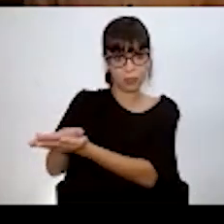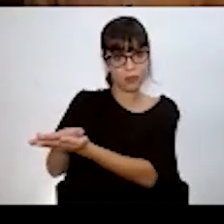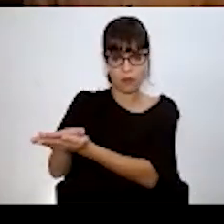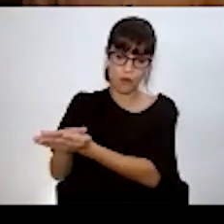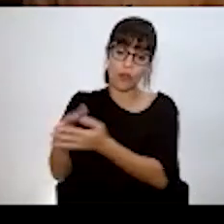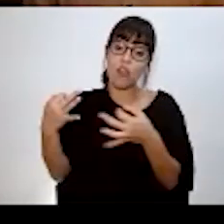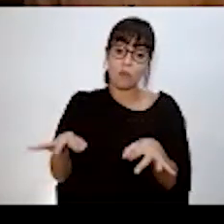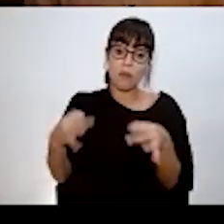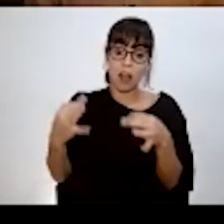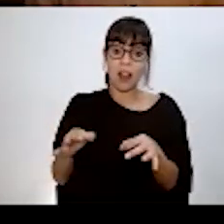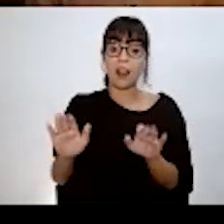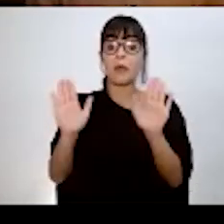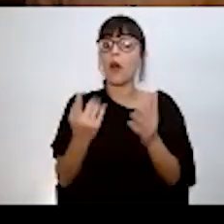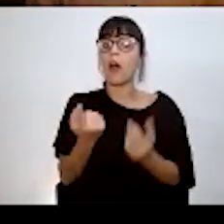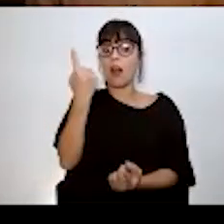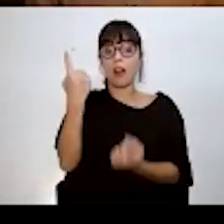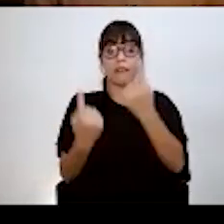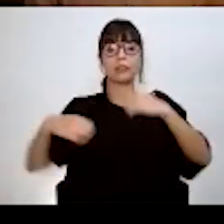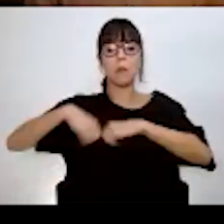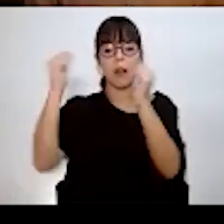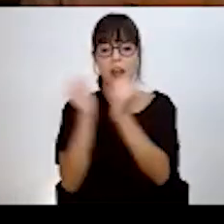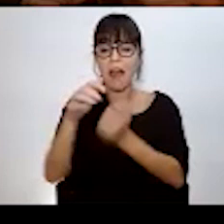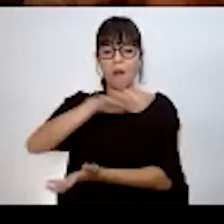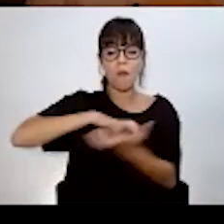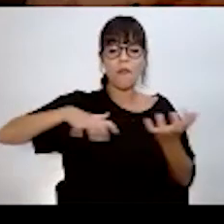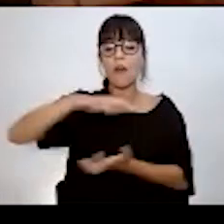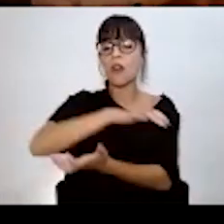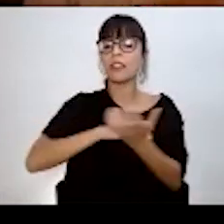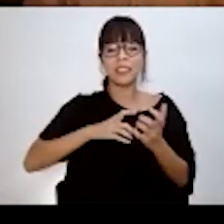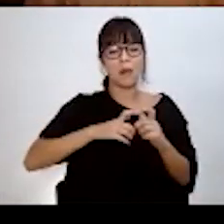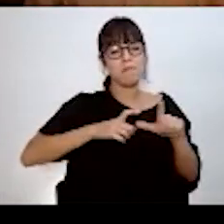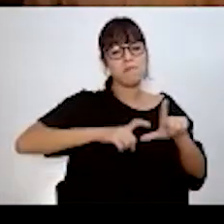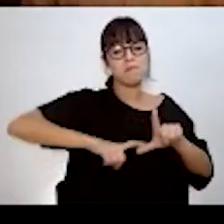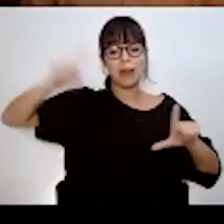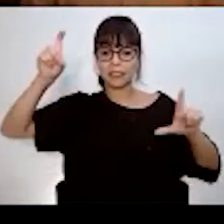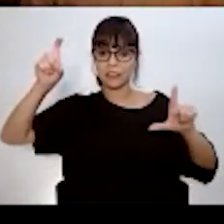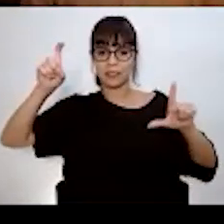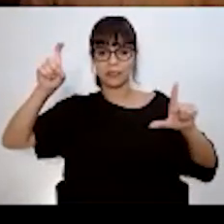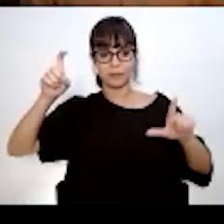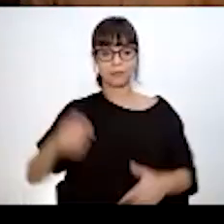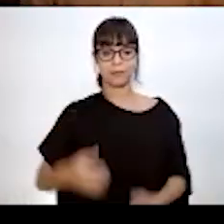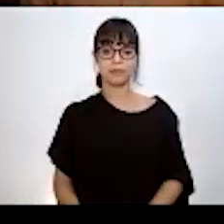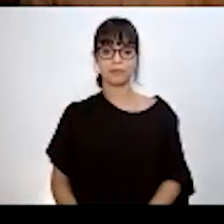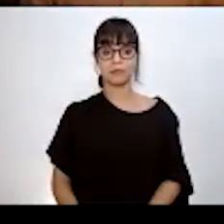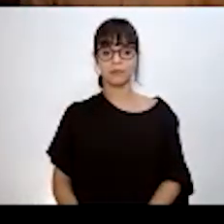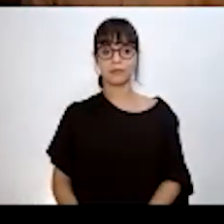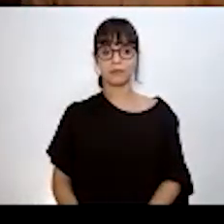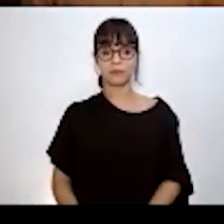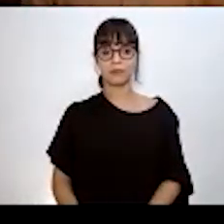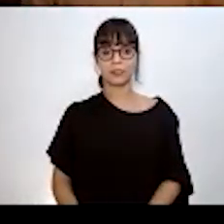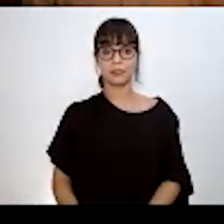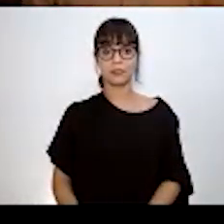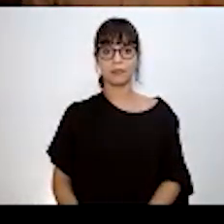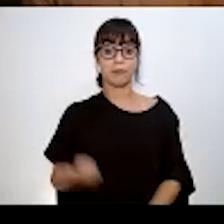violencia letal se dispara de forma muy significativa, ¿no? Y aprovecho, por ejemplo, la pieza del mes de este mes de